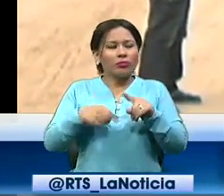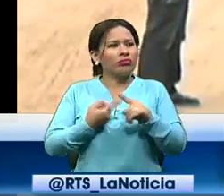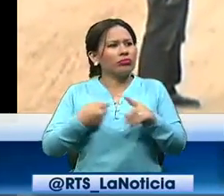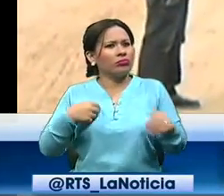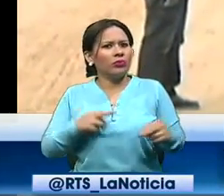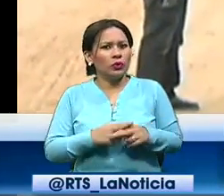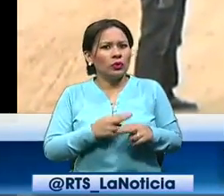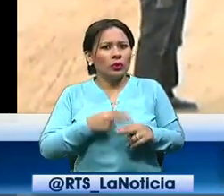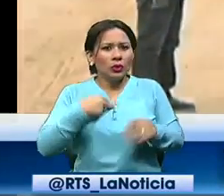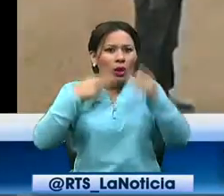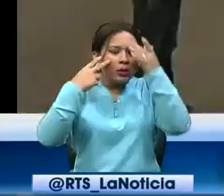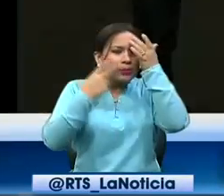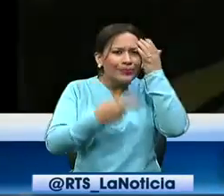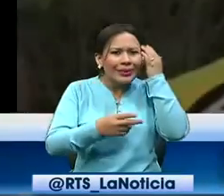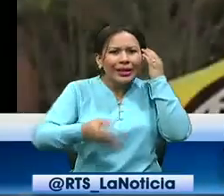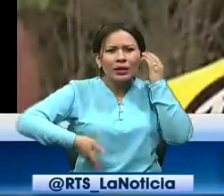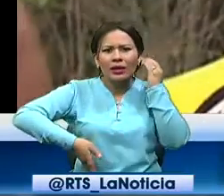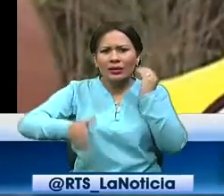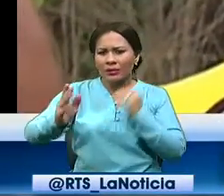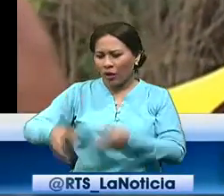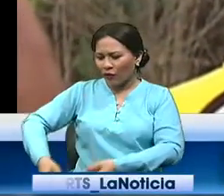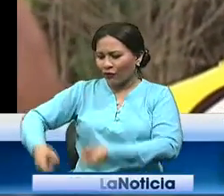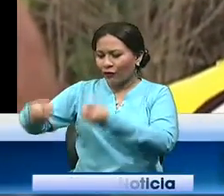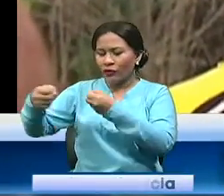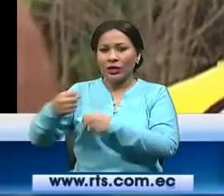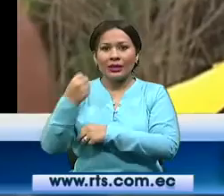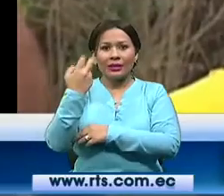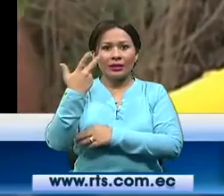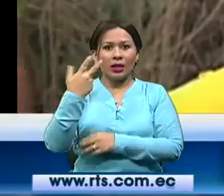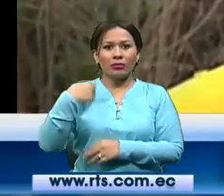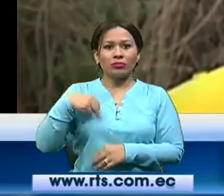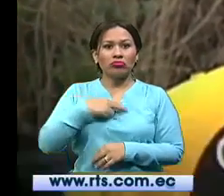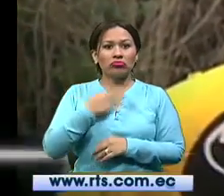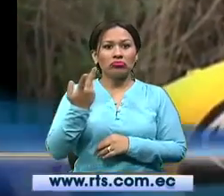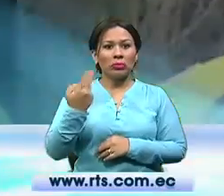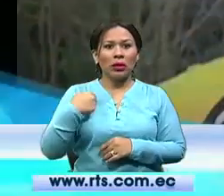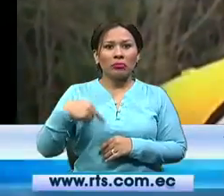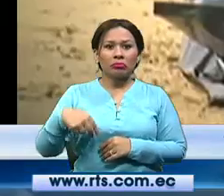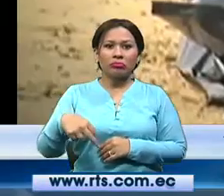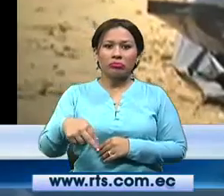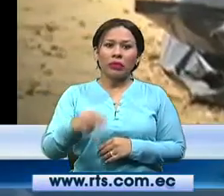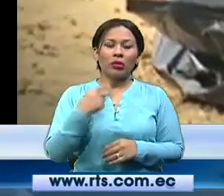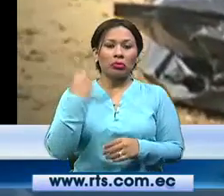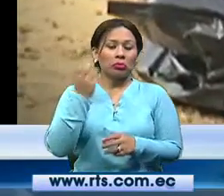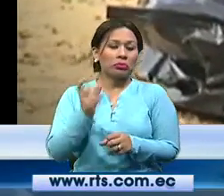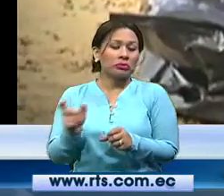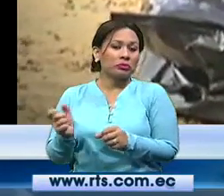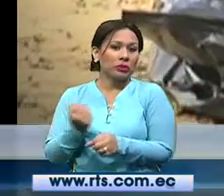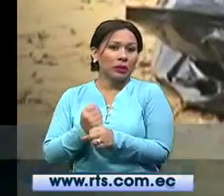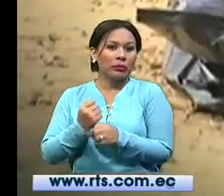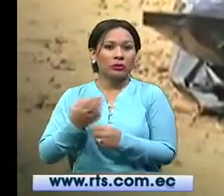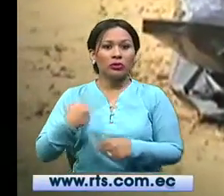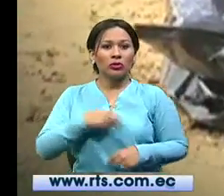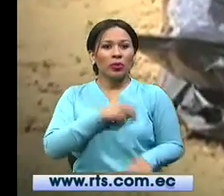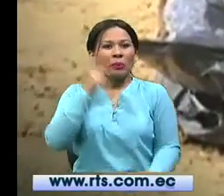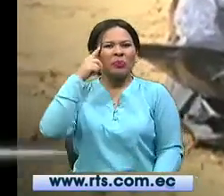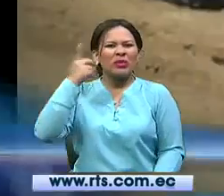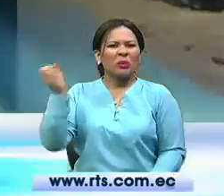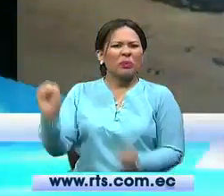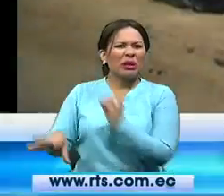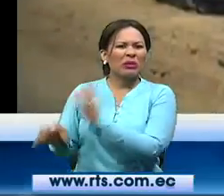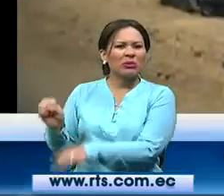inusual bulto junto a la vía. Veníamos tres, dos trabajadores y un panamá. Nosotros pensábamos de pronto que era basura